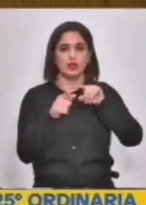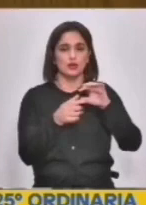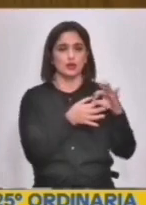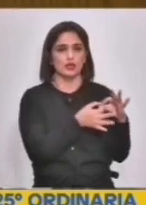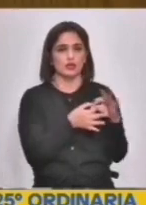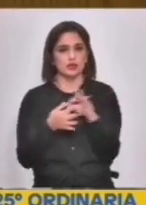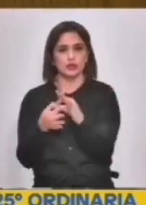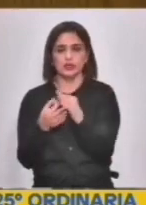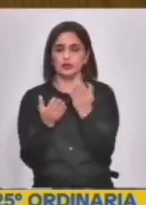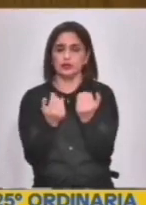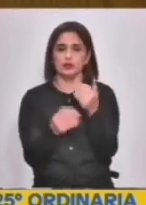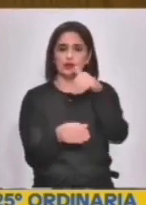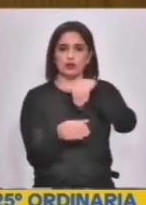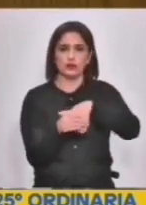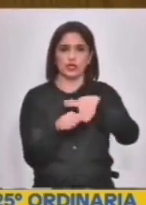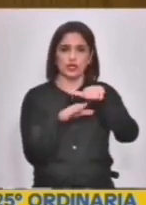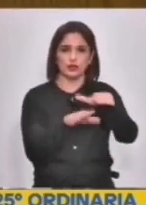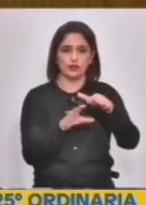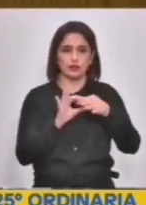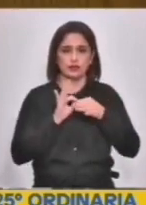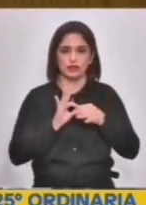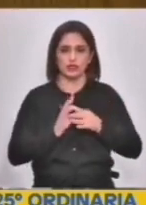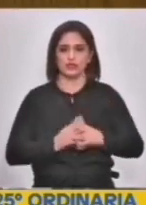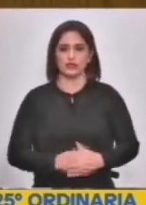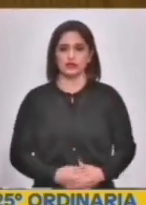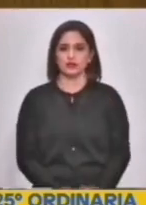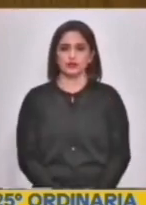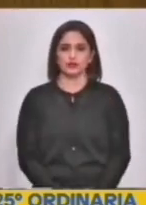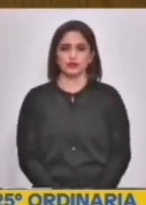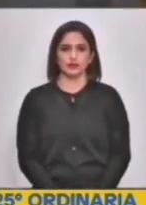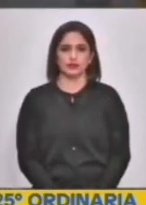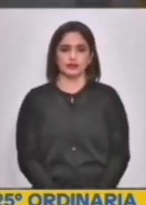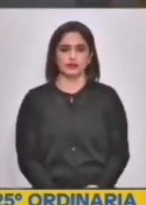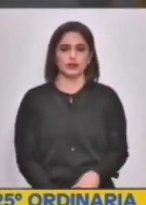hay que votar a favor presidente Muchas gracias gracias